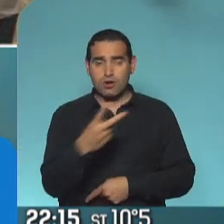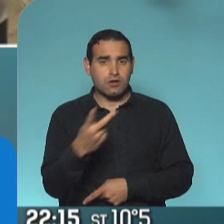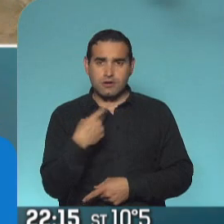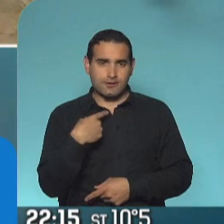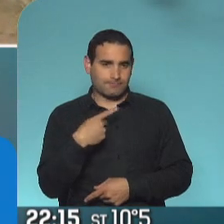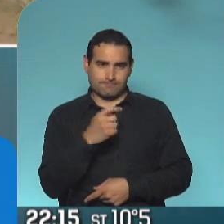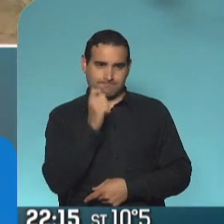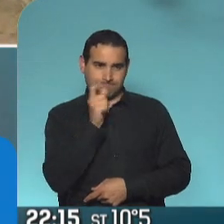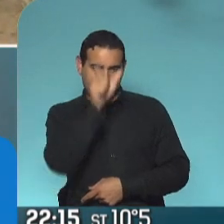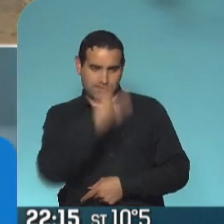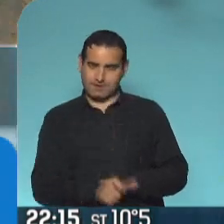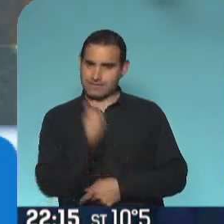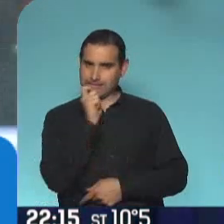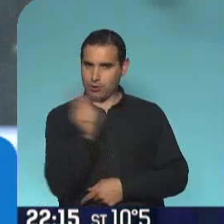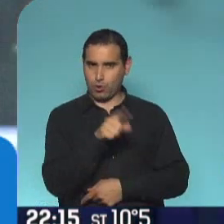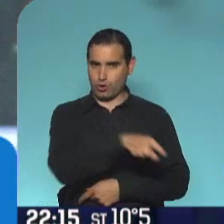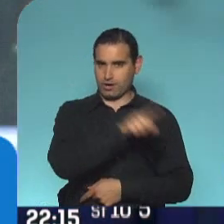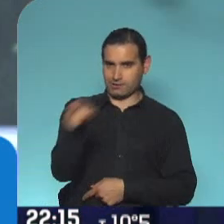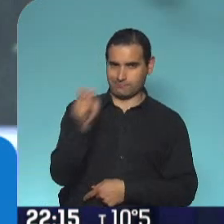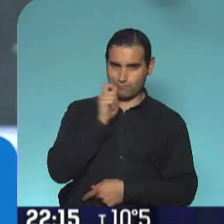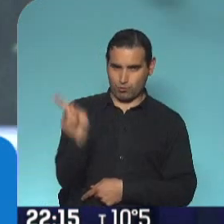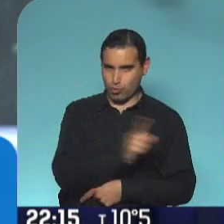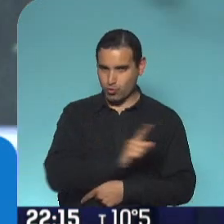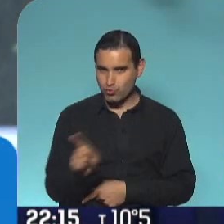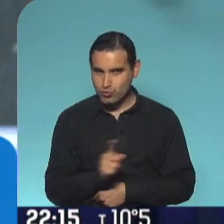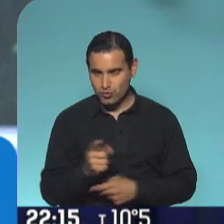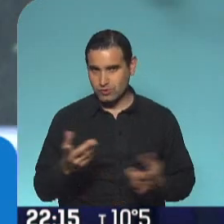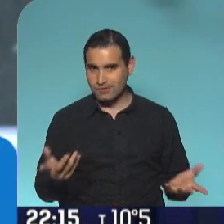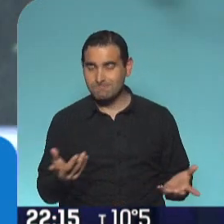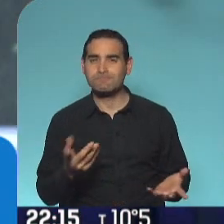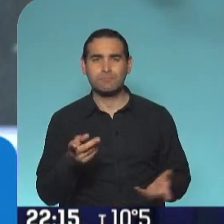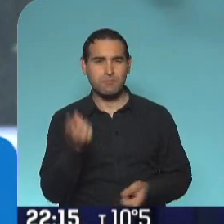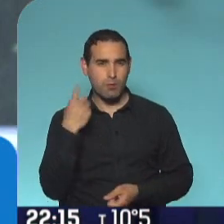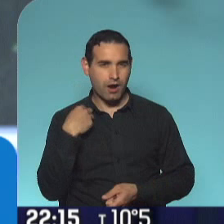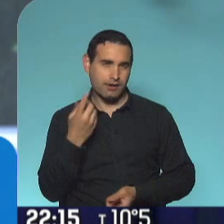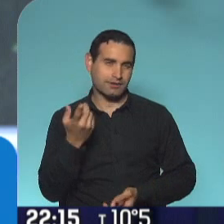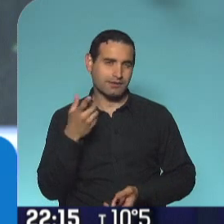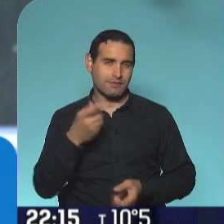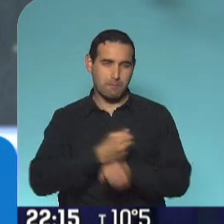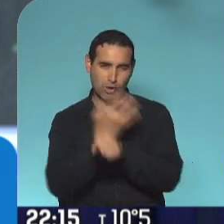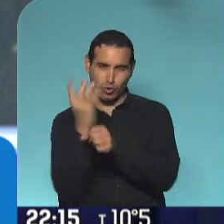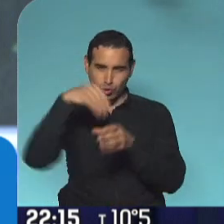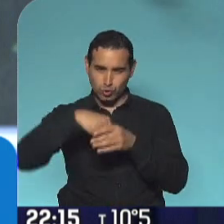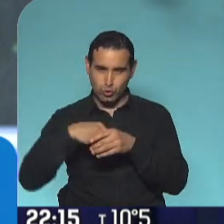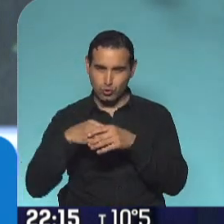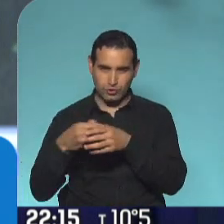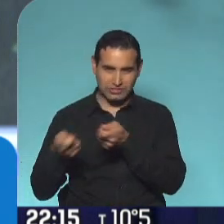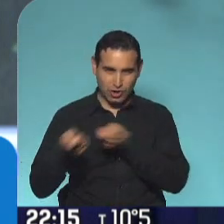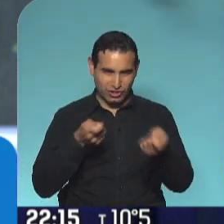bien. De hecho, estas diferencias surgieron incluso en las negociaciones del Mercosur y Unión